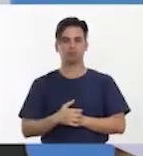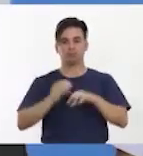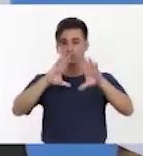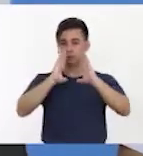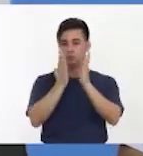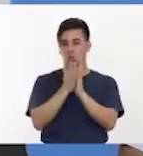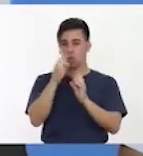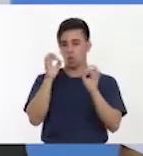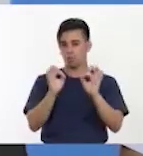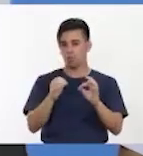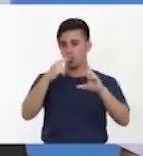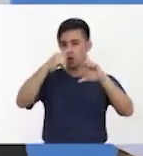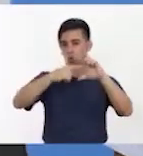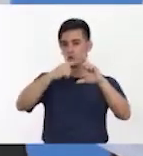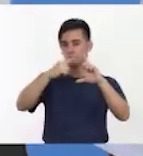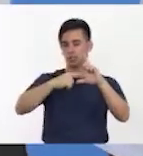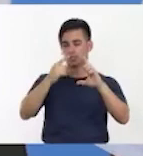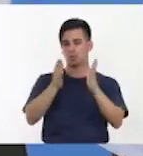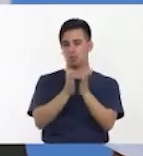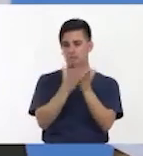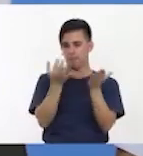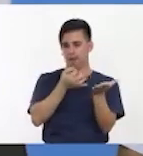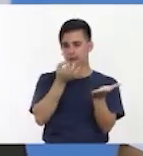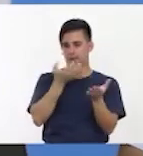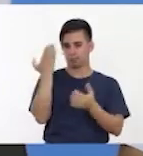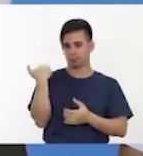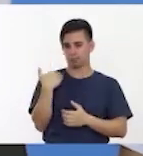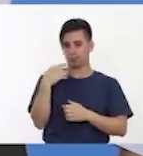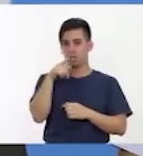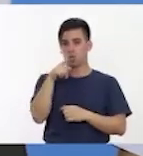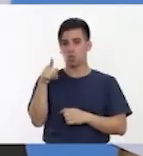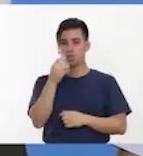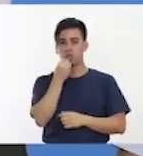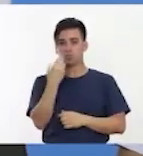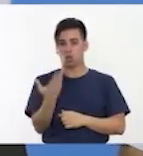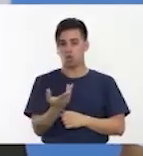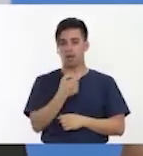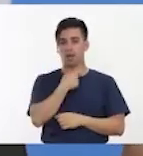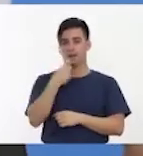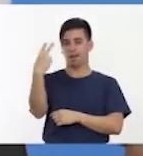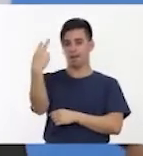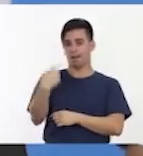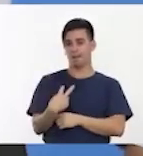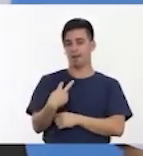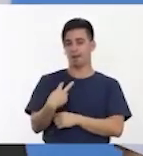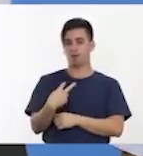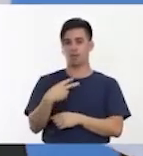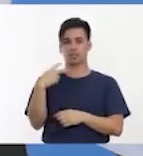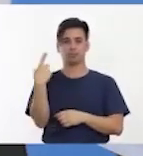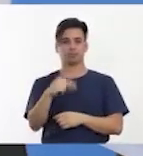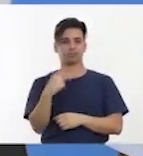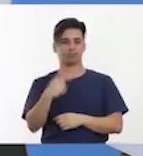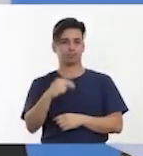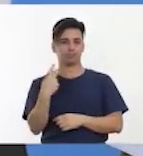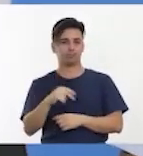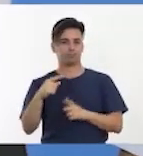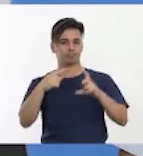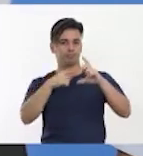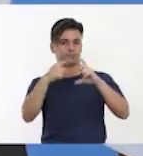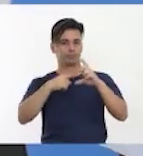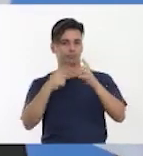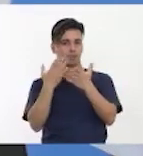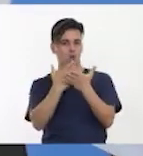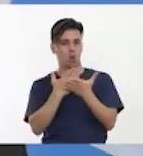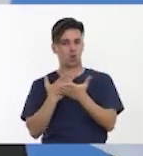este contenido que aparece en esas páginas que ya referimos, ustedes podrán autoevaluarse y ejercitarse